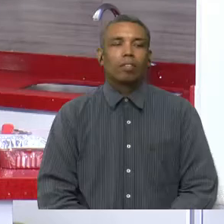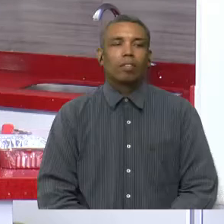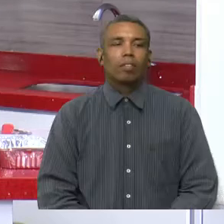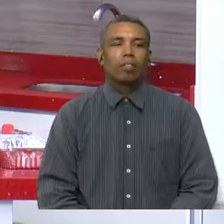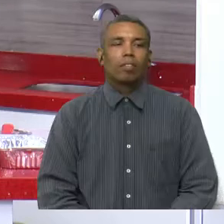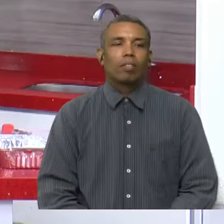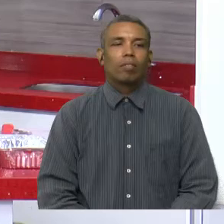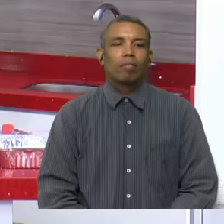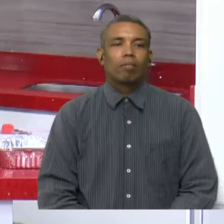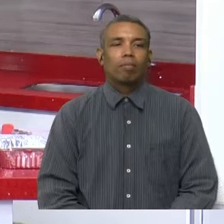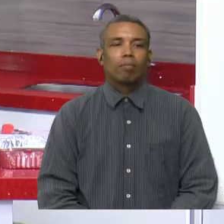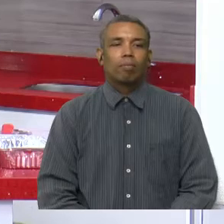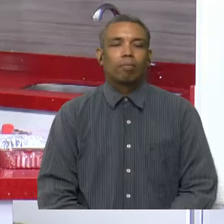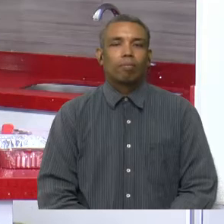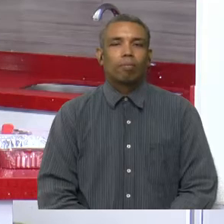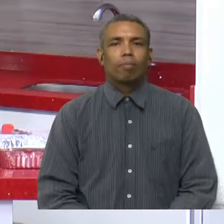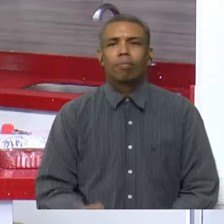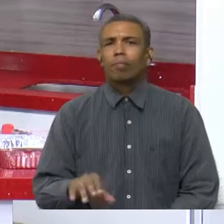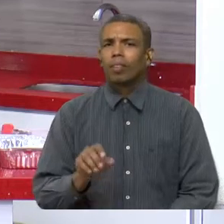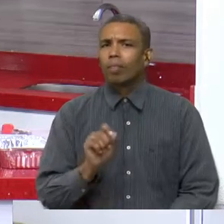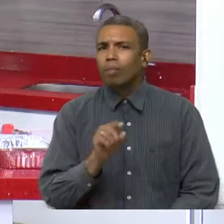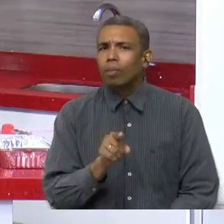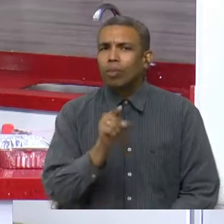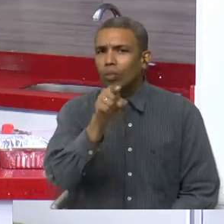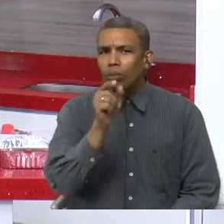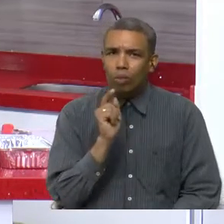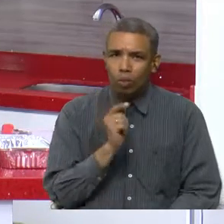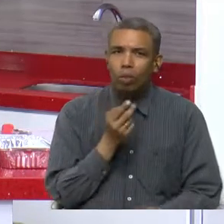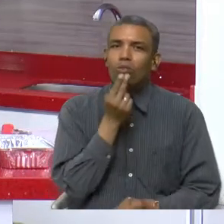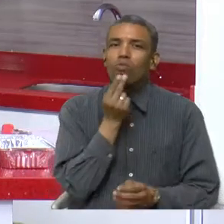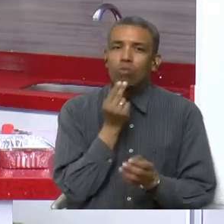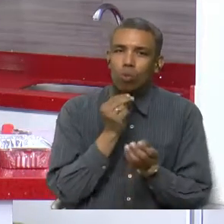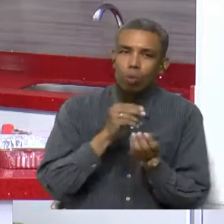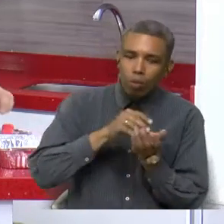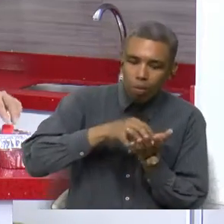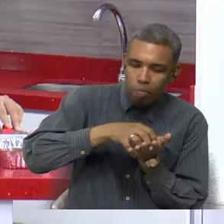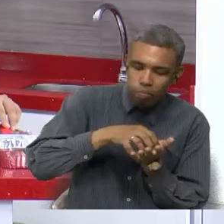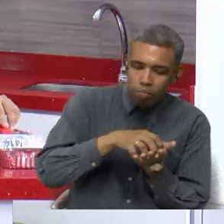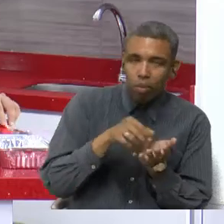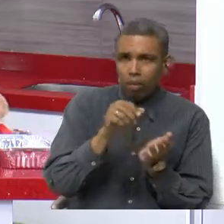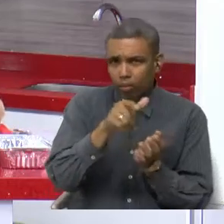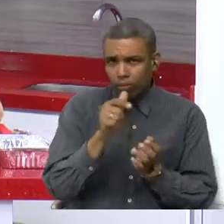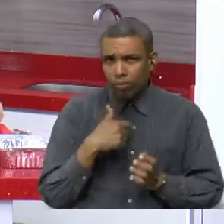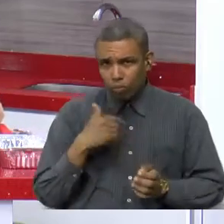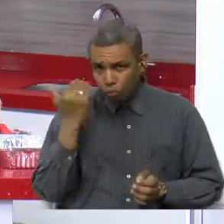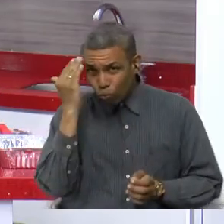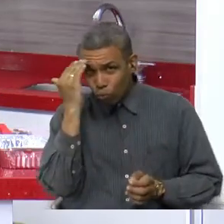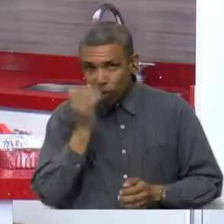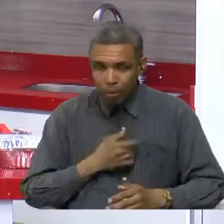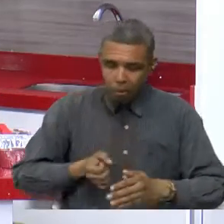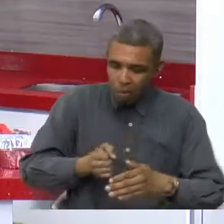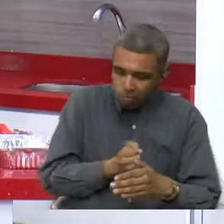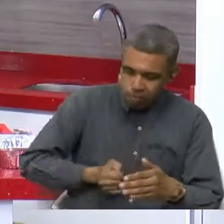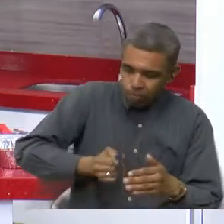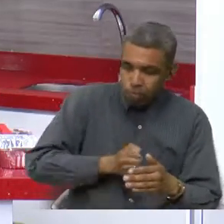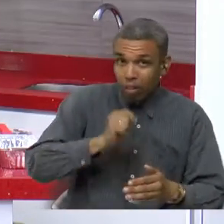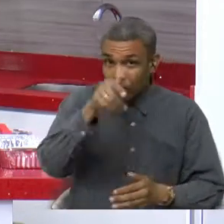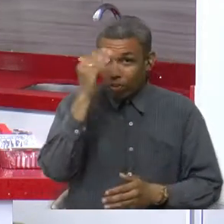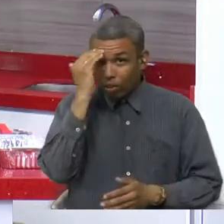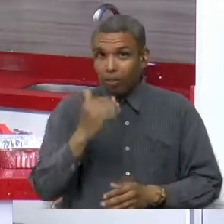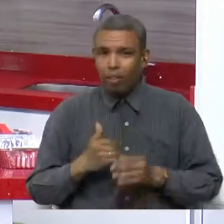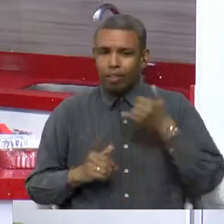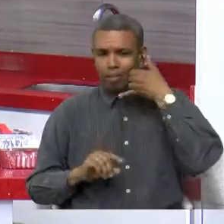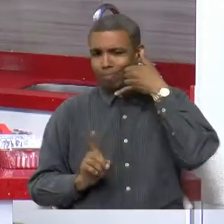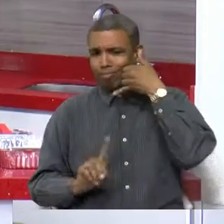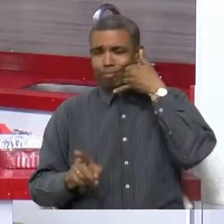¿Cómo? ¿Cómo te va con los postres? Pues eso sí no he aprendido a hacer. ¿No? Me queda difícil. Bueno, hoy es la ocasión para